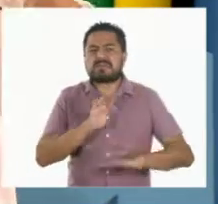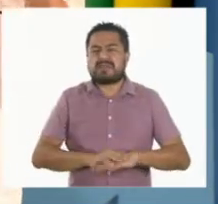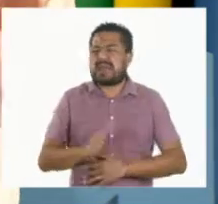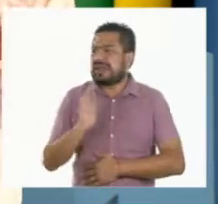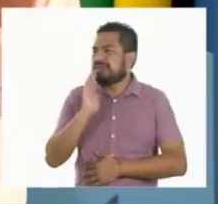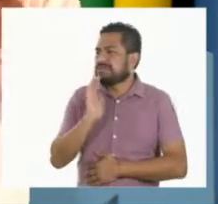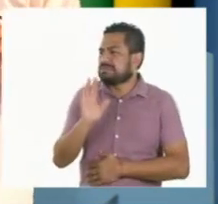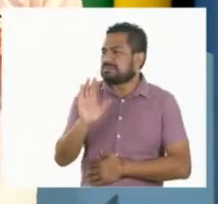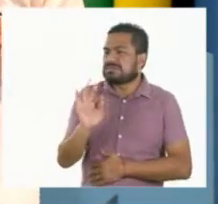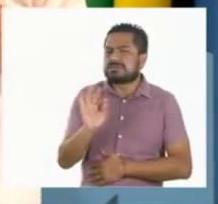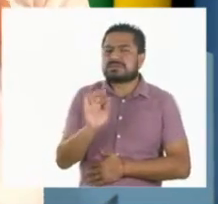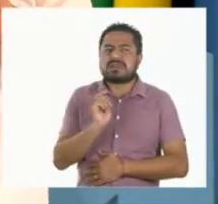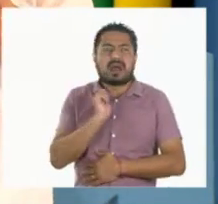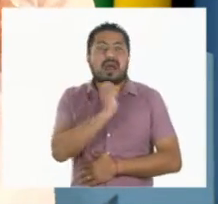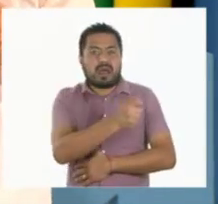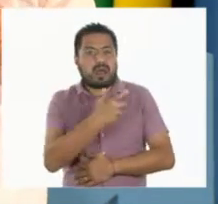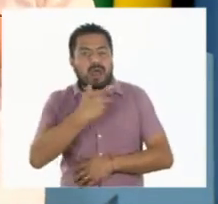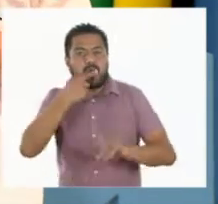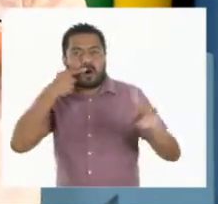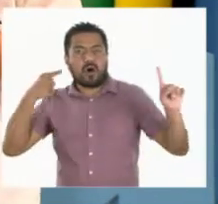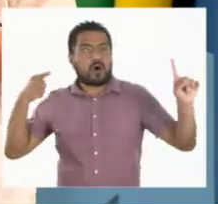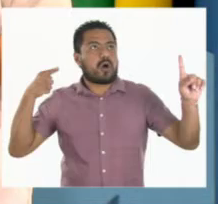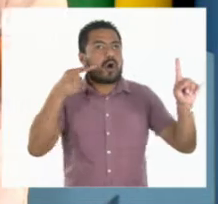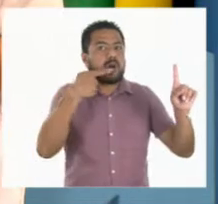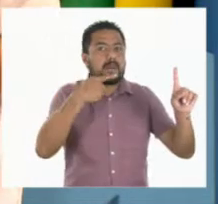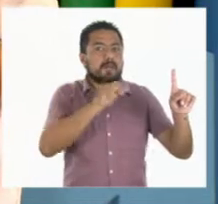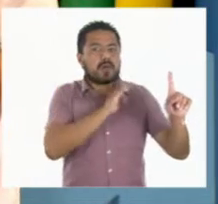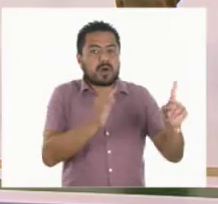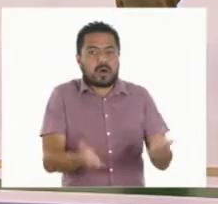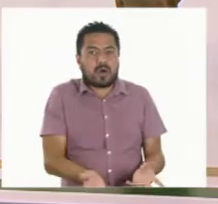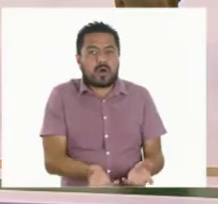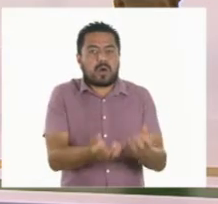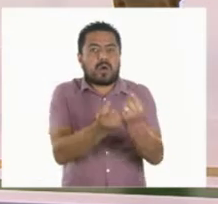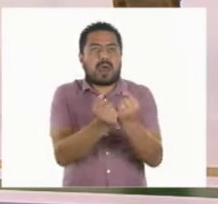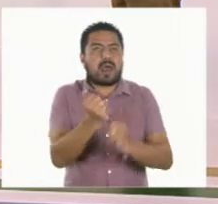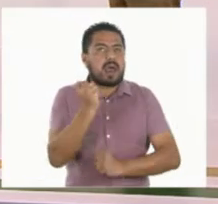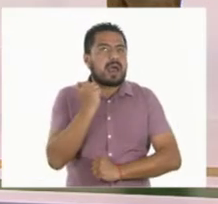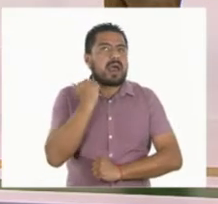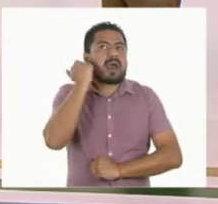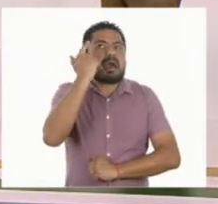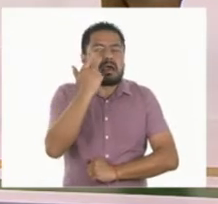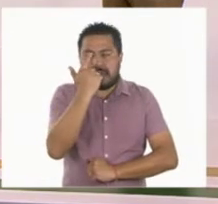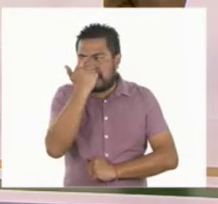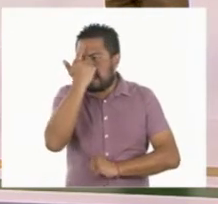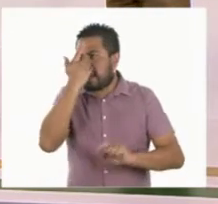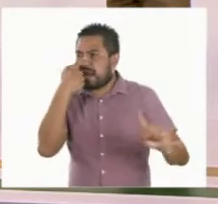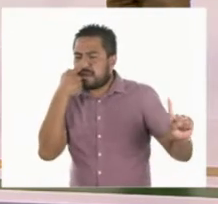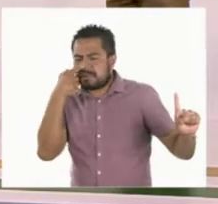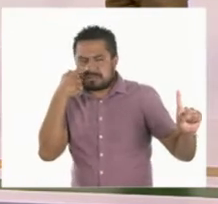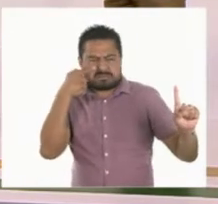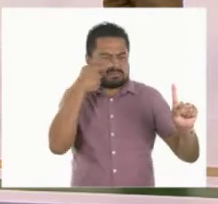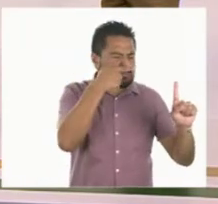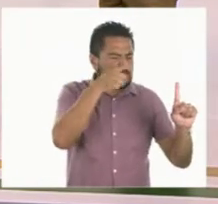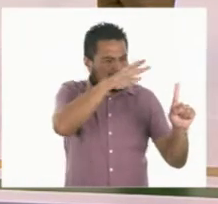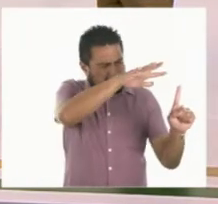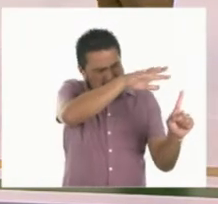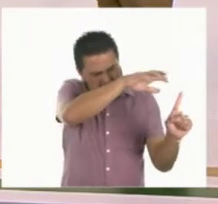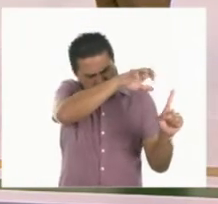simples, también normalmente tienen un objetivo. Hay que lograr algo, crear algo, llegar a algún lado.